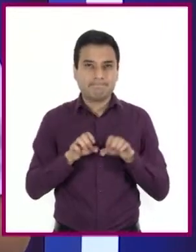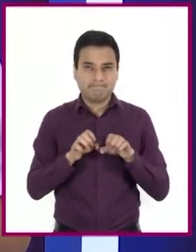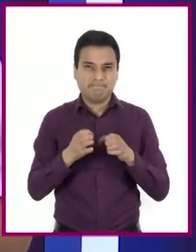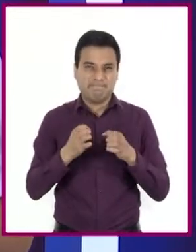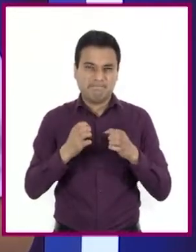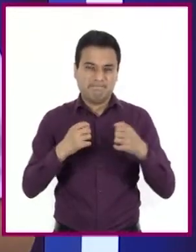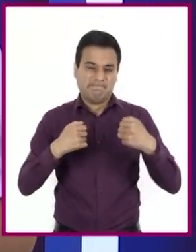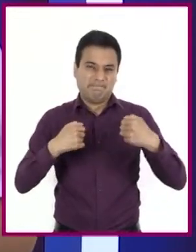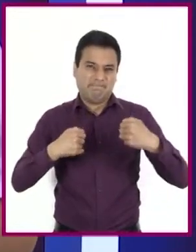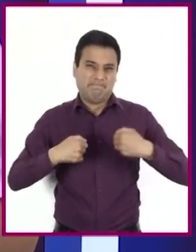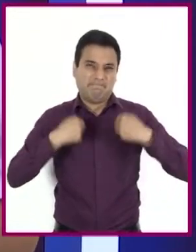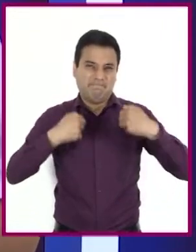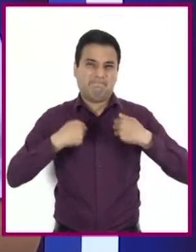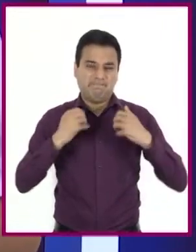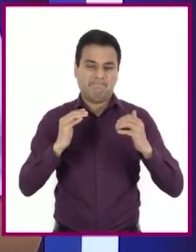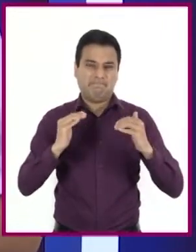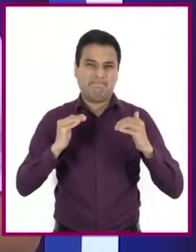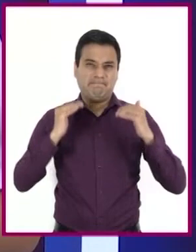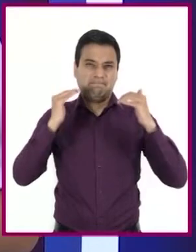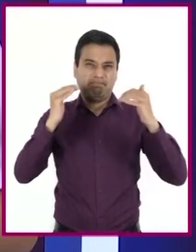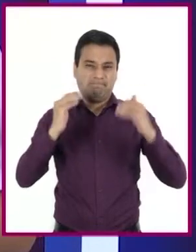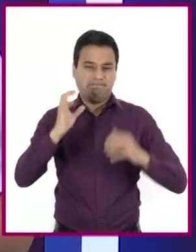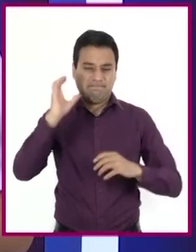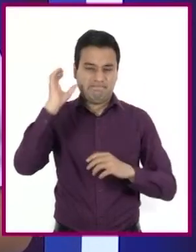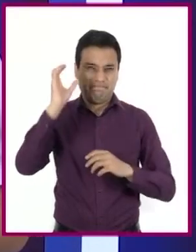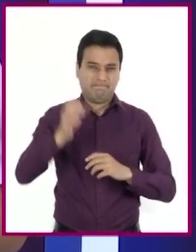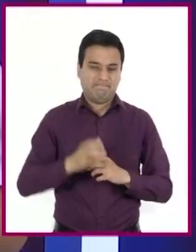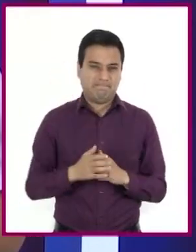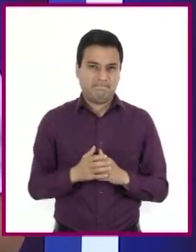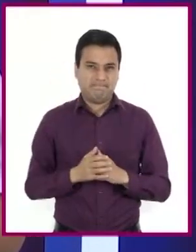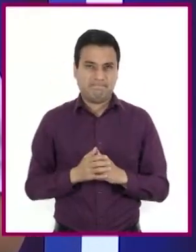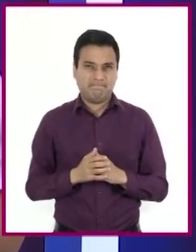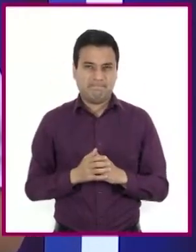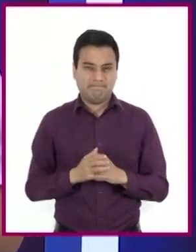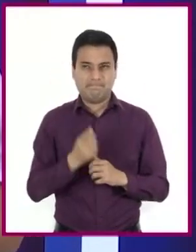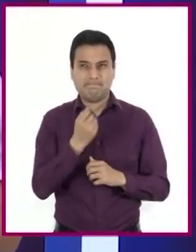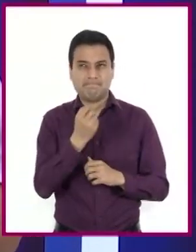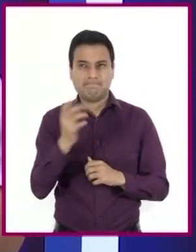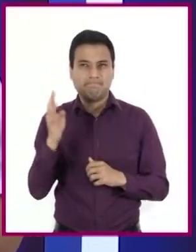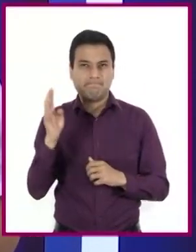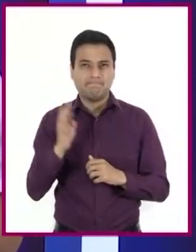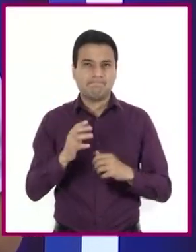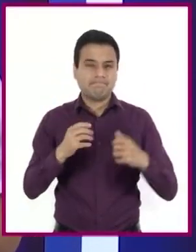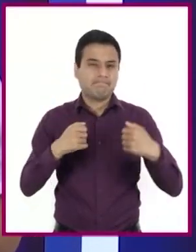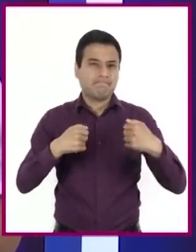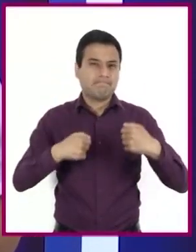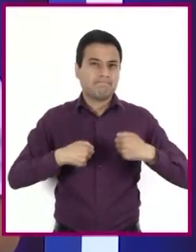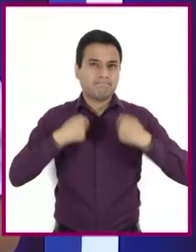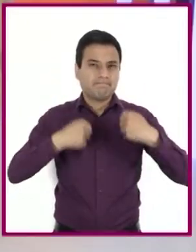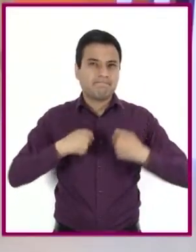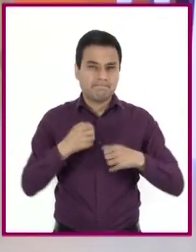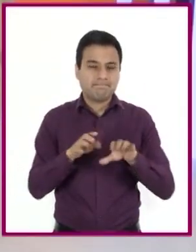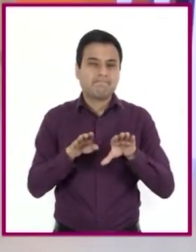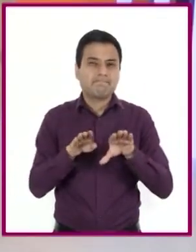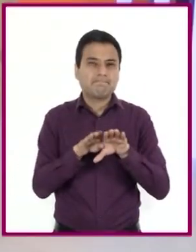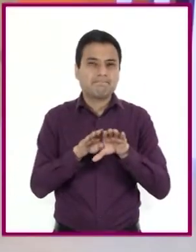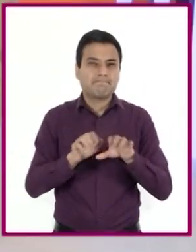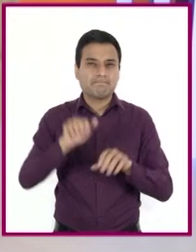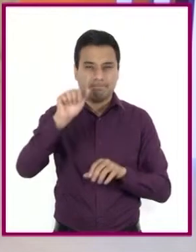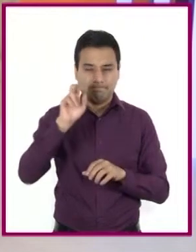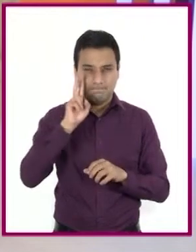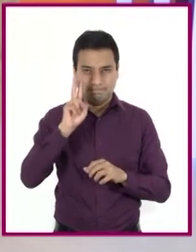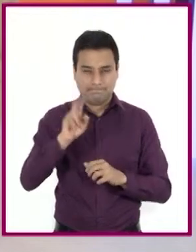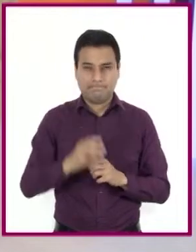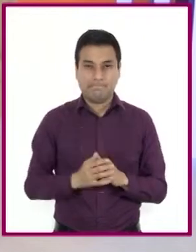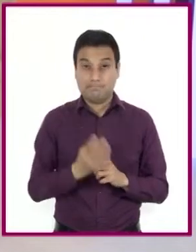caso de un equipo de la Liga Mayor de fútbol americano, los participantes tienen las siguientes estaturas.